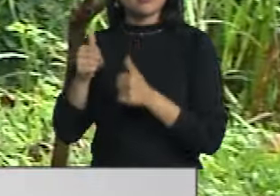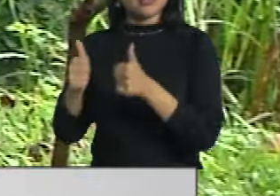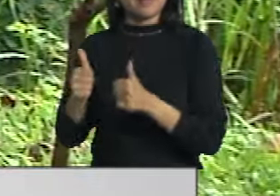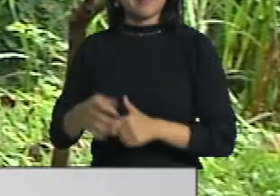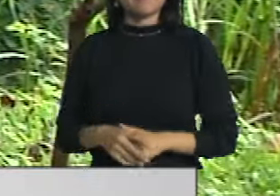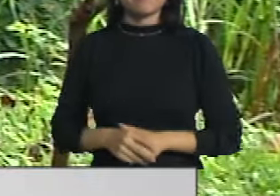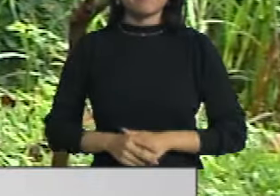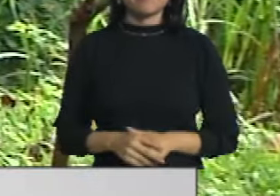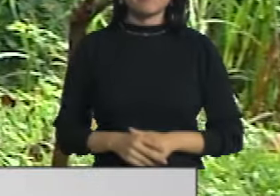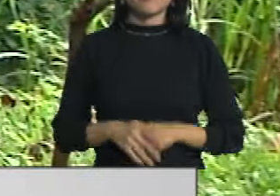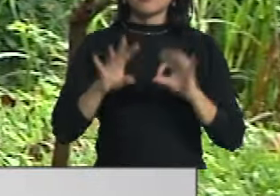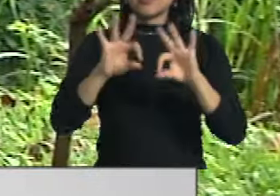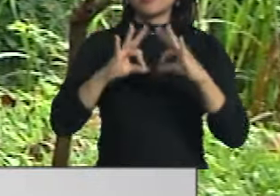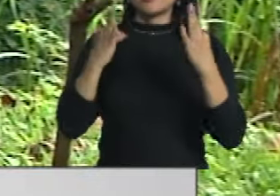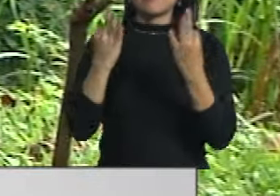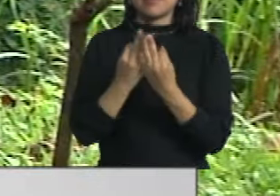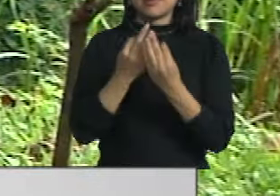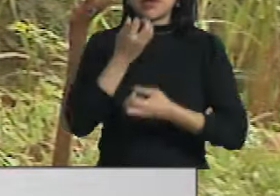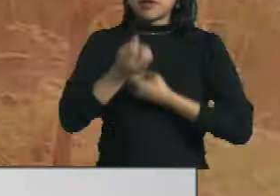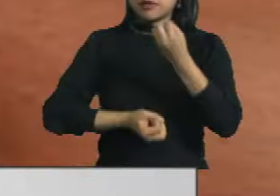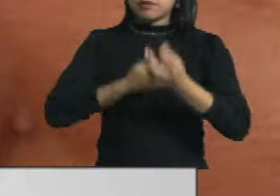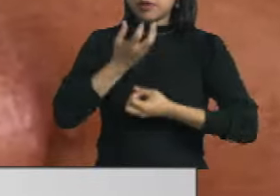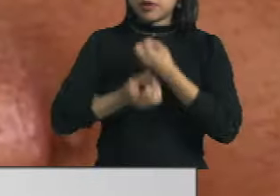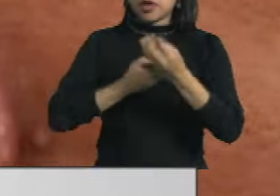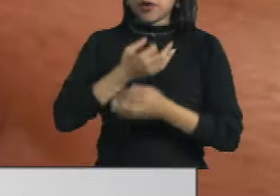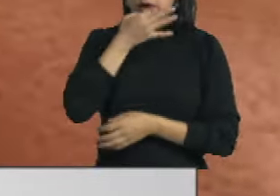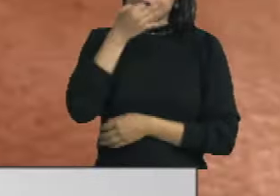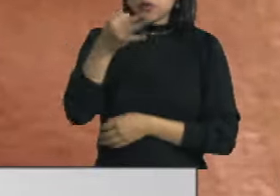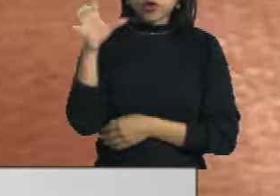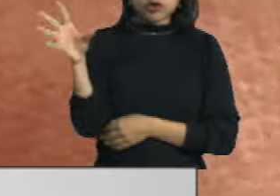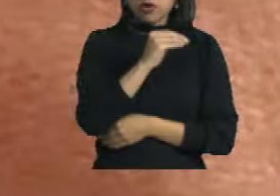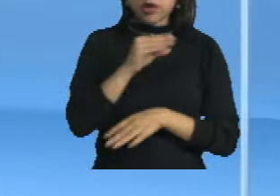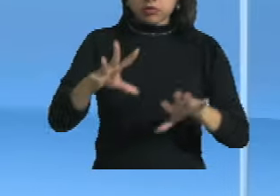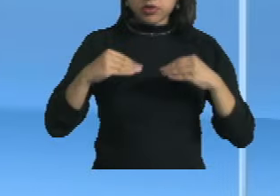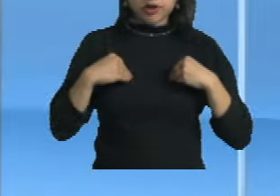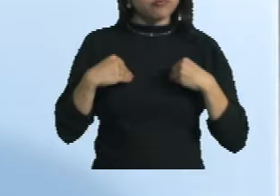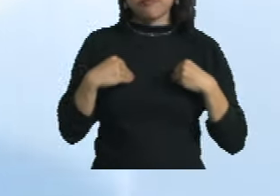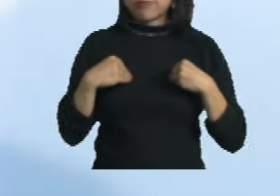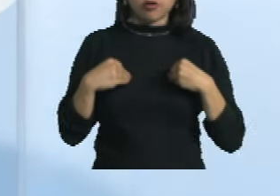las familias expresaron que no todas las denuncias han sido recibidas.